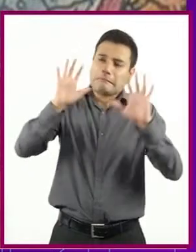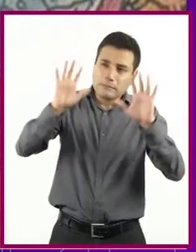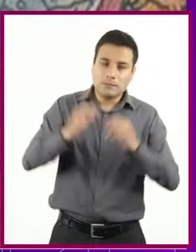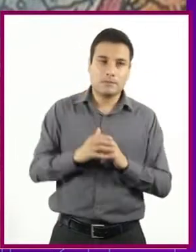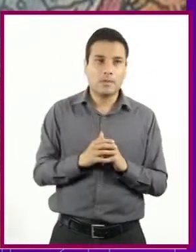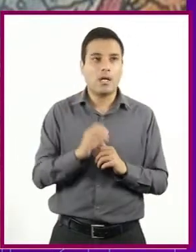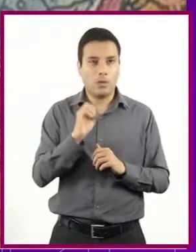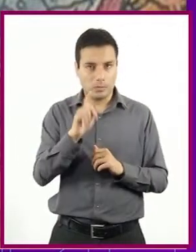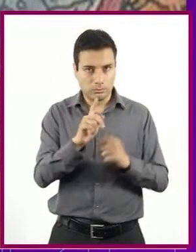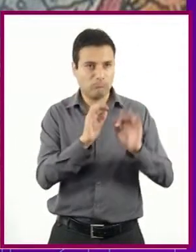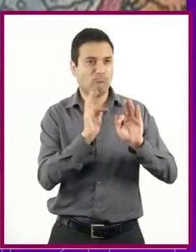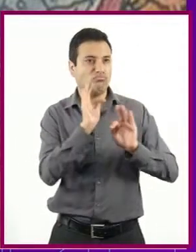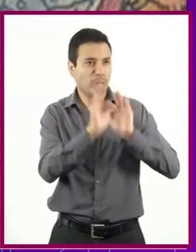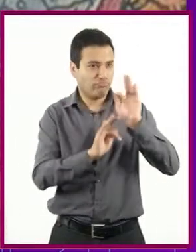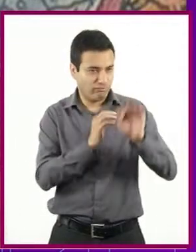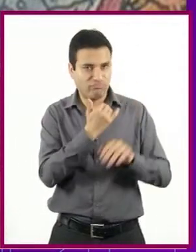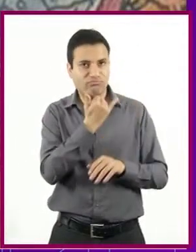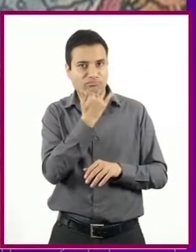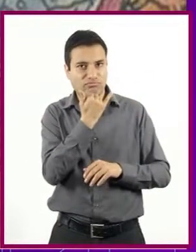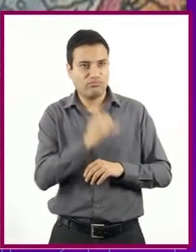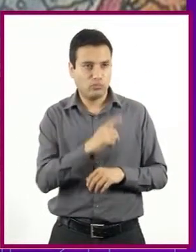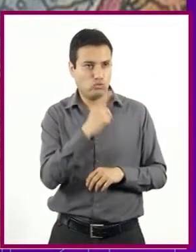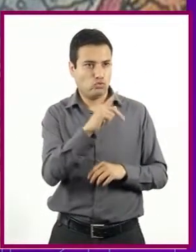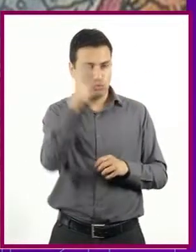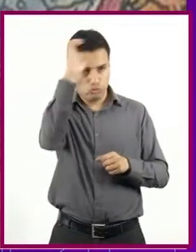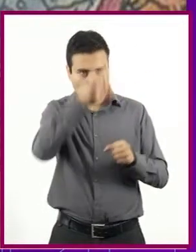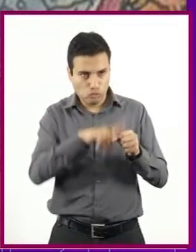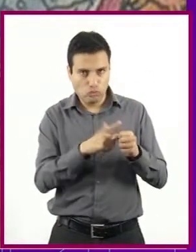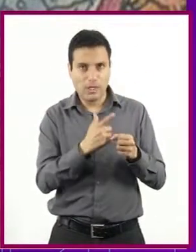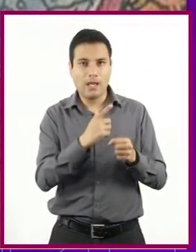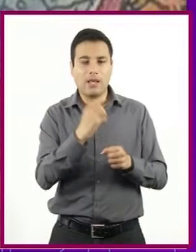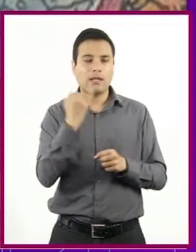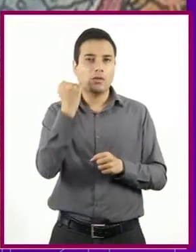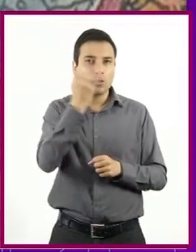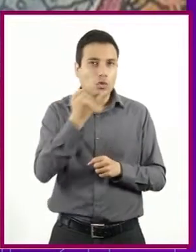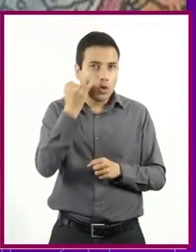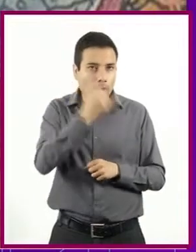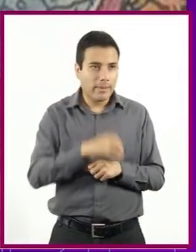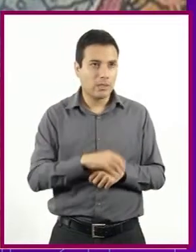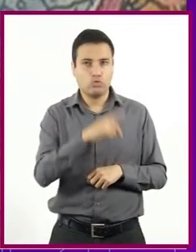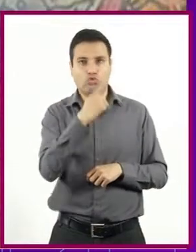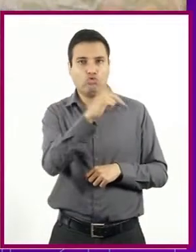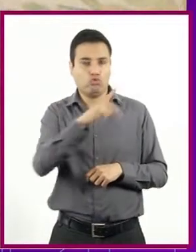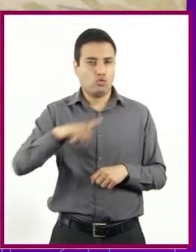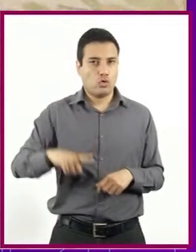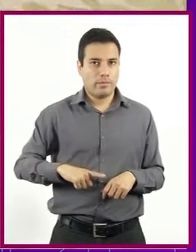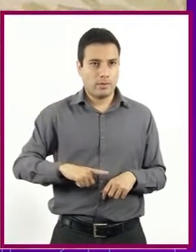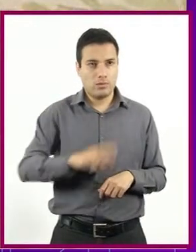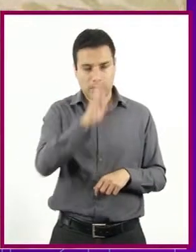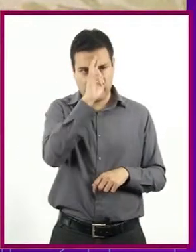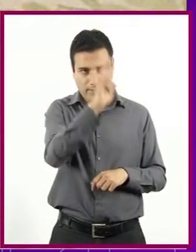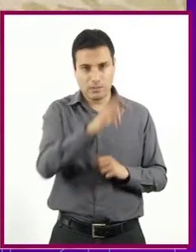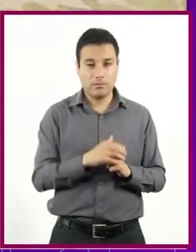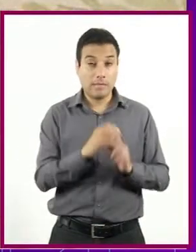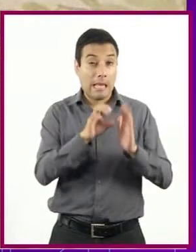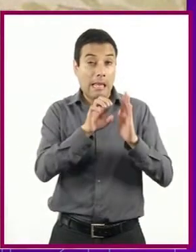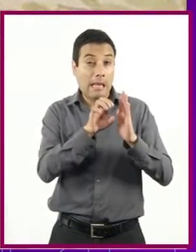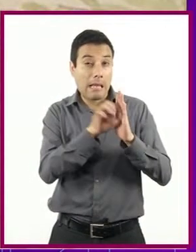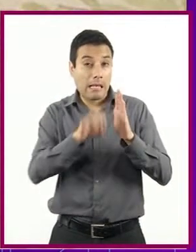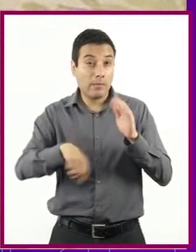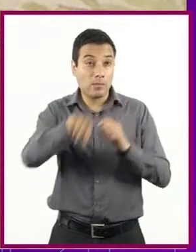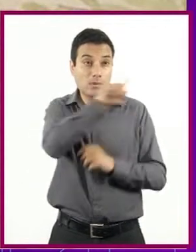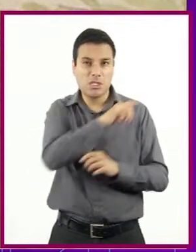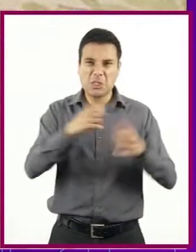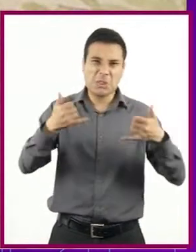tratados con benevolencia y se respetaba su cultura, su lengua y su autoridad tradicional. Pero, si se